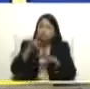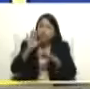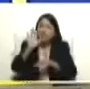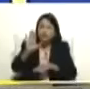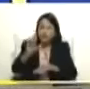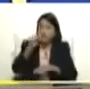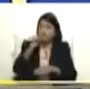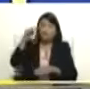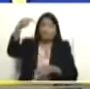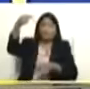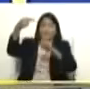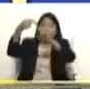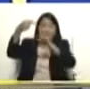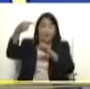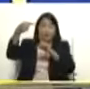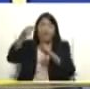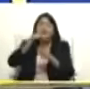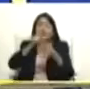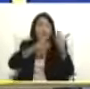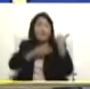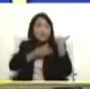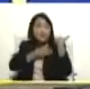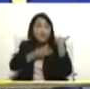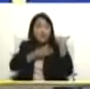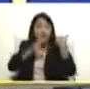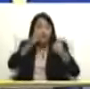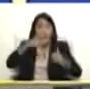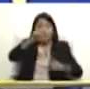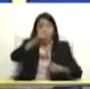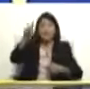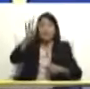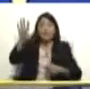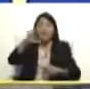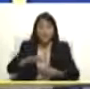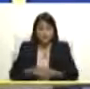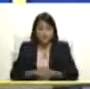todo y reside intransferiblemente en el pueblo.